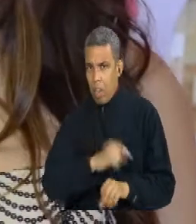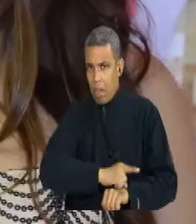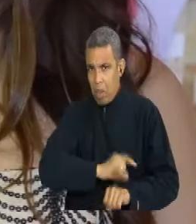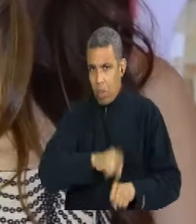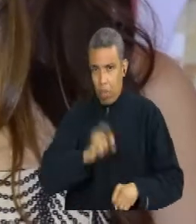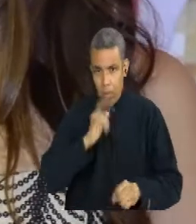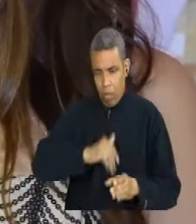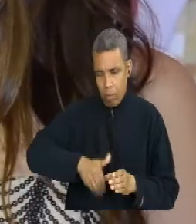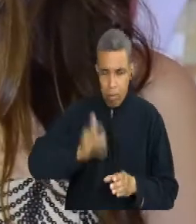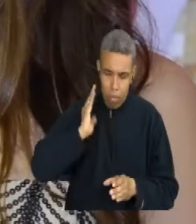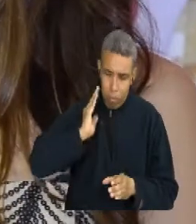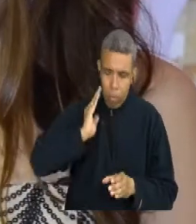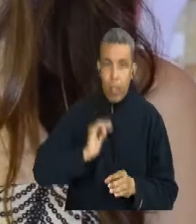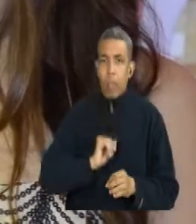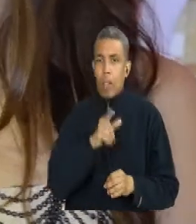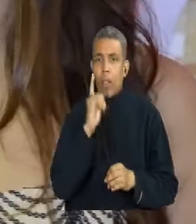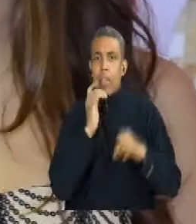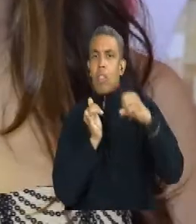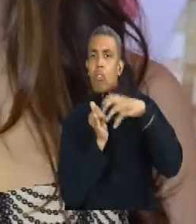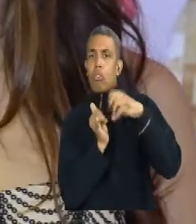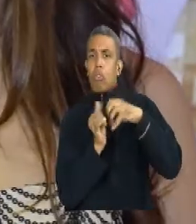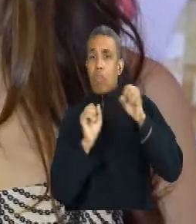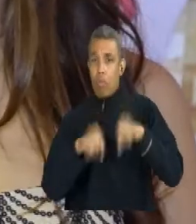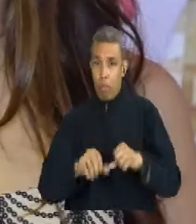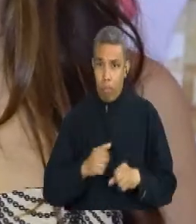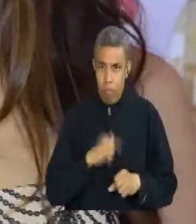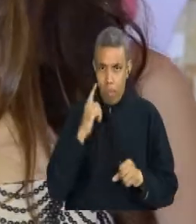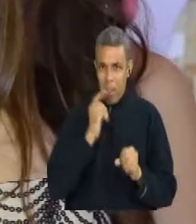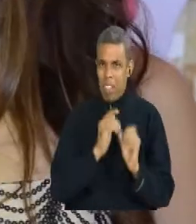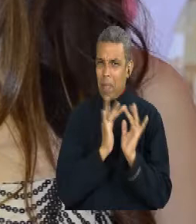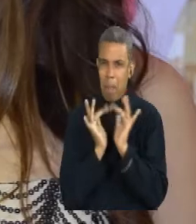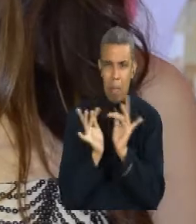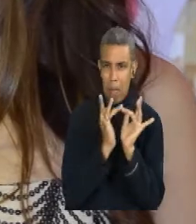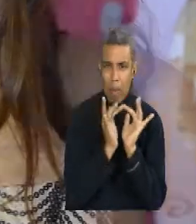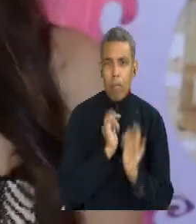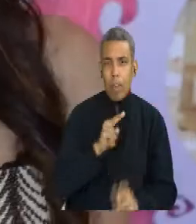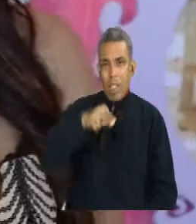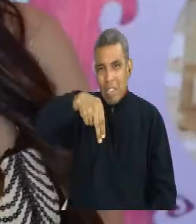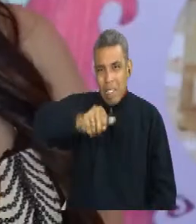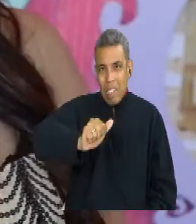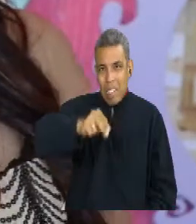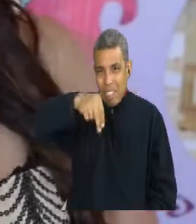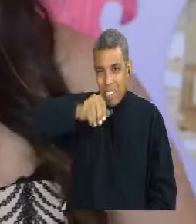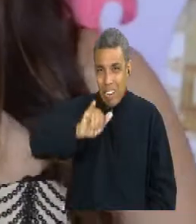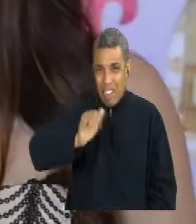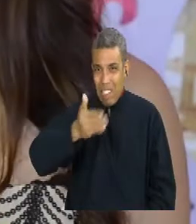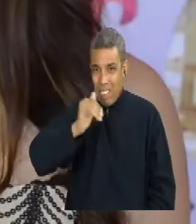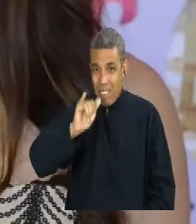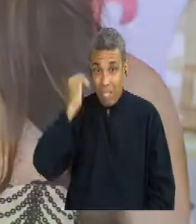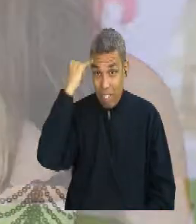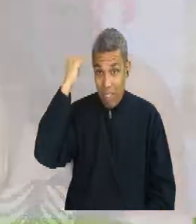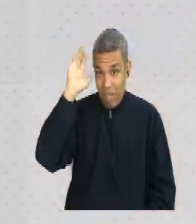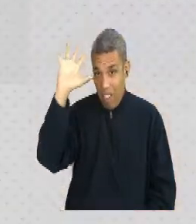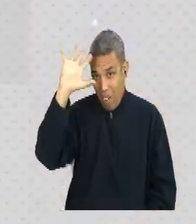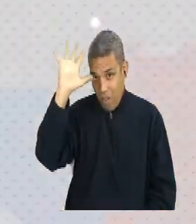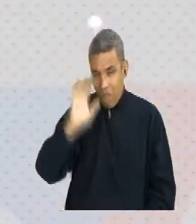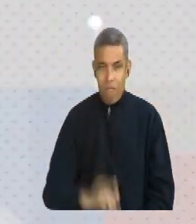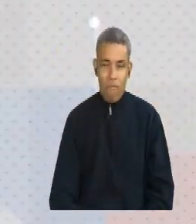gustado. Encuéntranos en YouTube y en todas nuestras redes sociales como Nani Bea Smart. ¡Hasta luego!